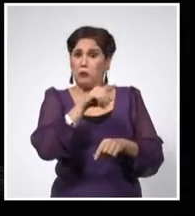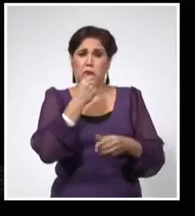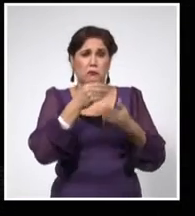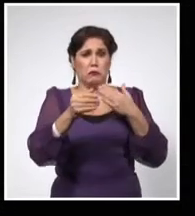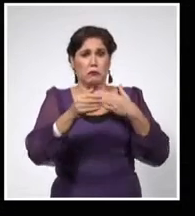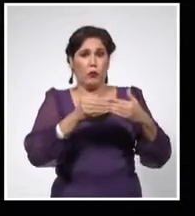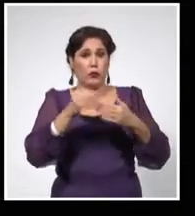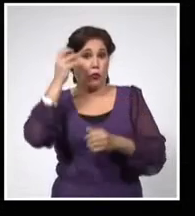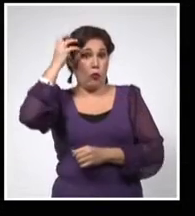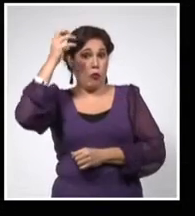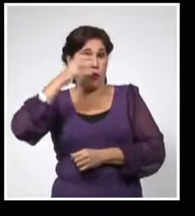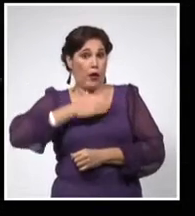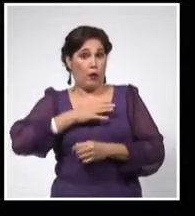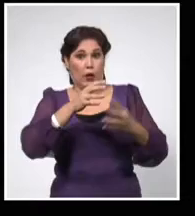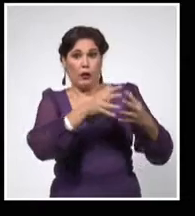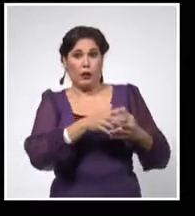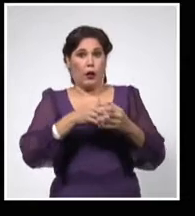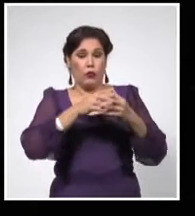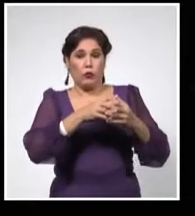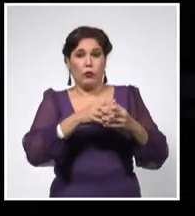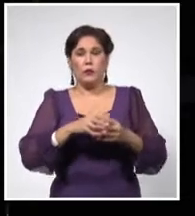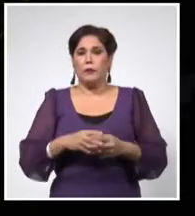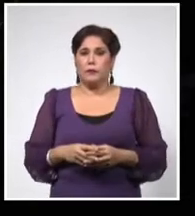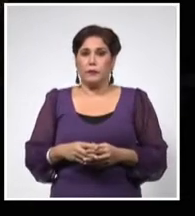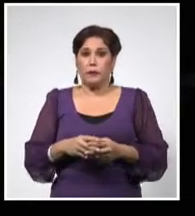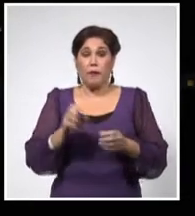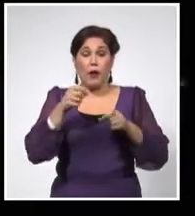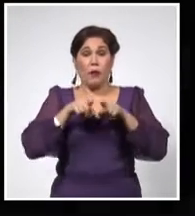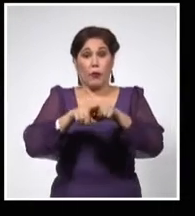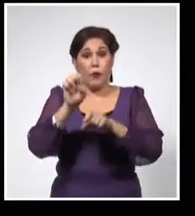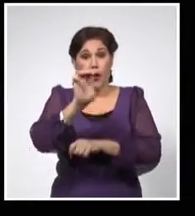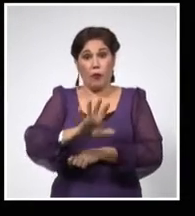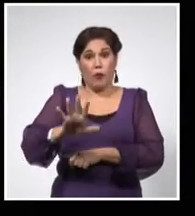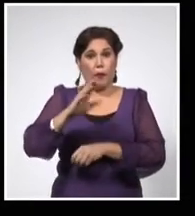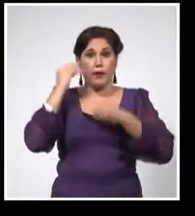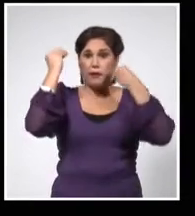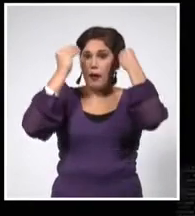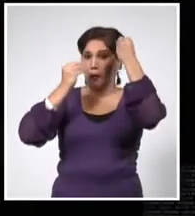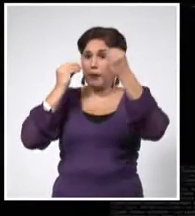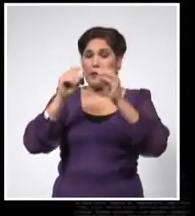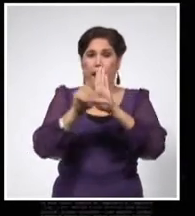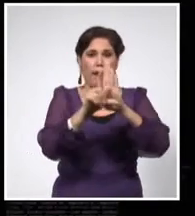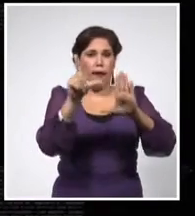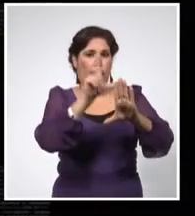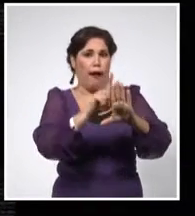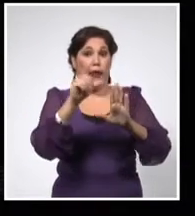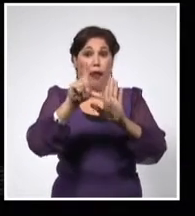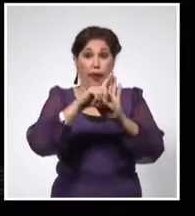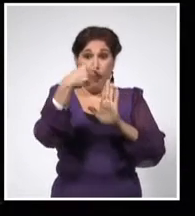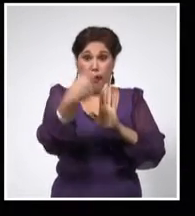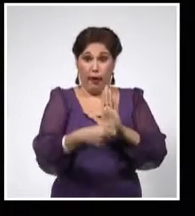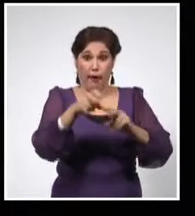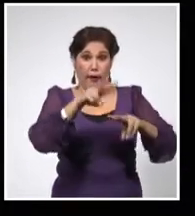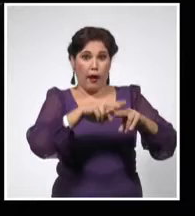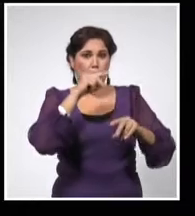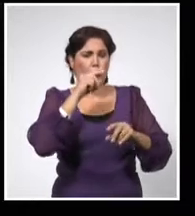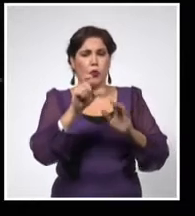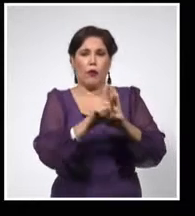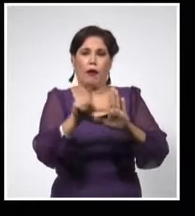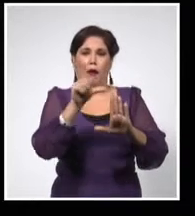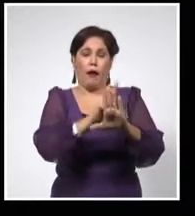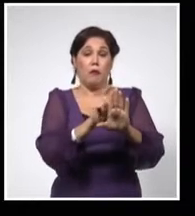del gobierno de los Estados Unidos. La Unión Europea considera ilegal la aplicación extraterritorial de las